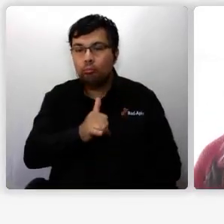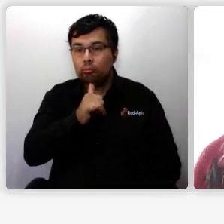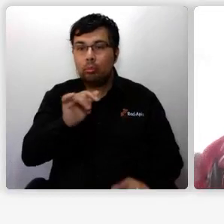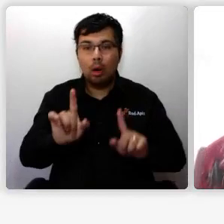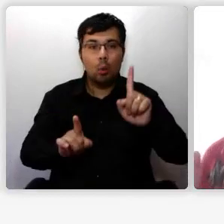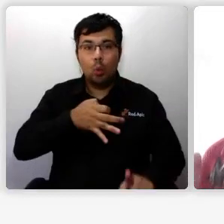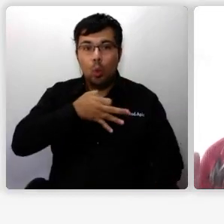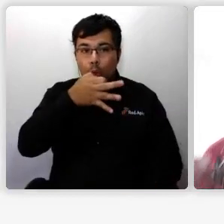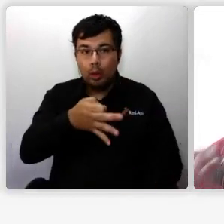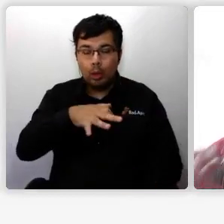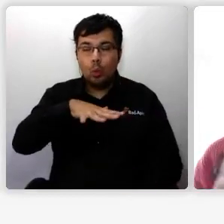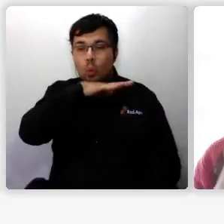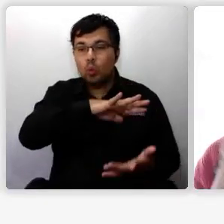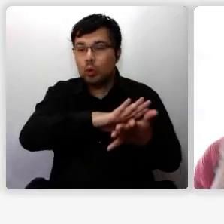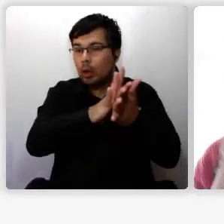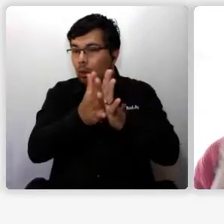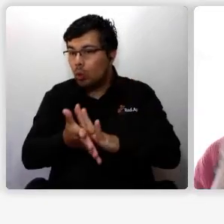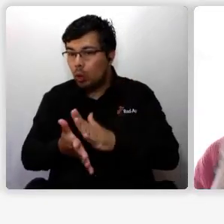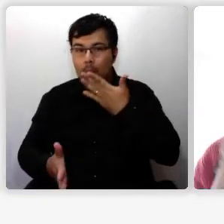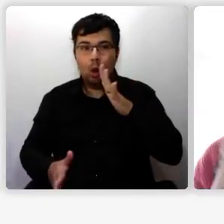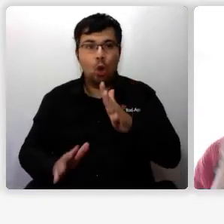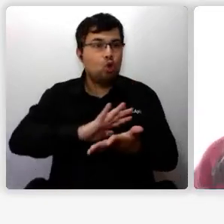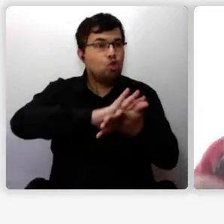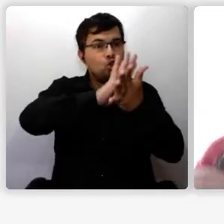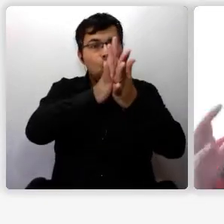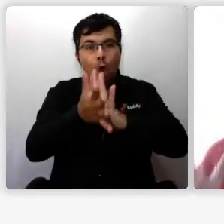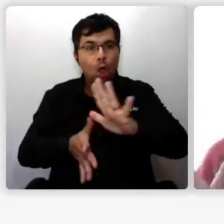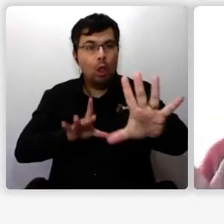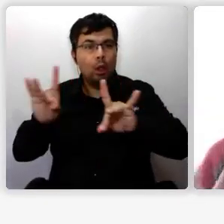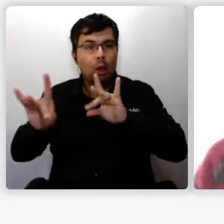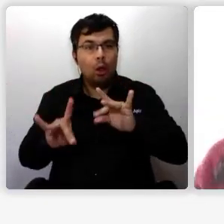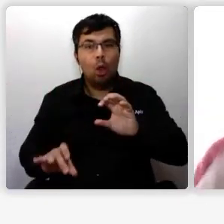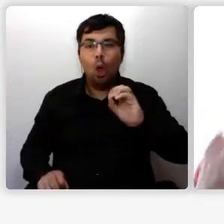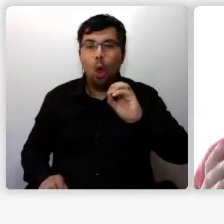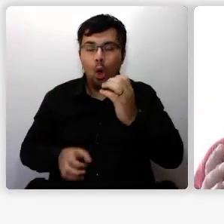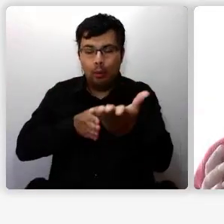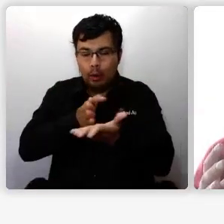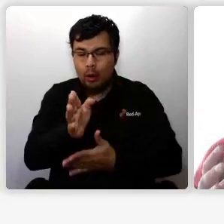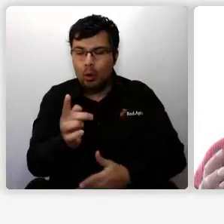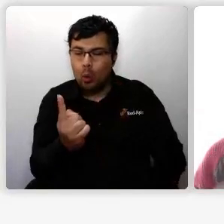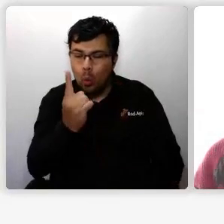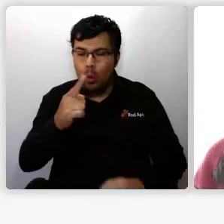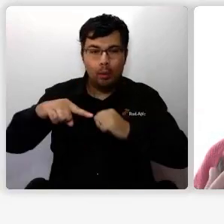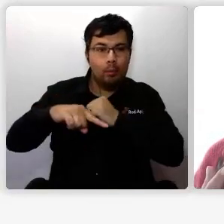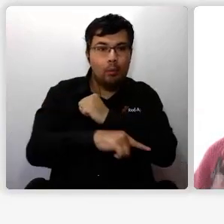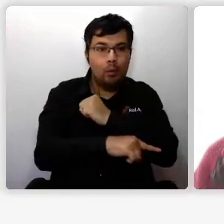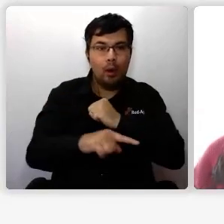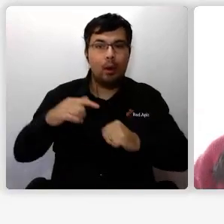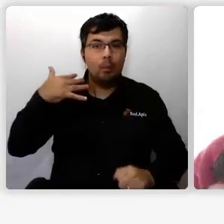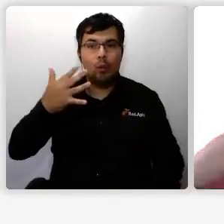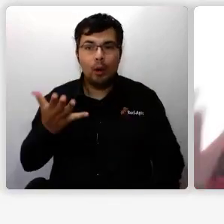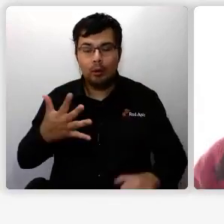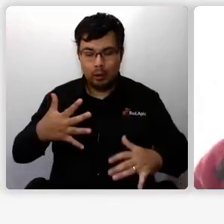a todas. Quizás partir por una, elijamos una, profundicemos. Es importante que esa red social esté viva, tenga muchas